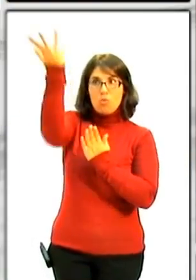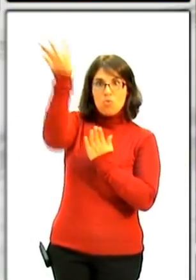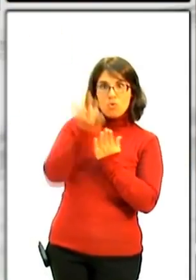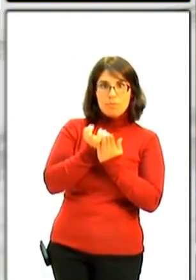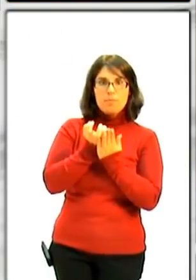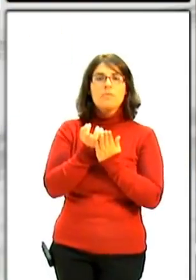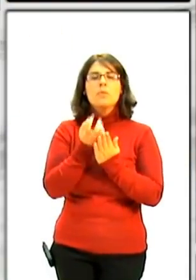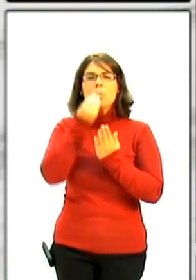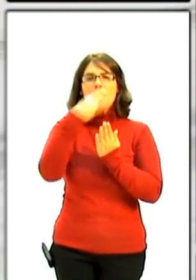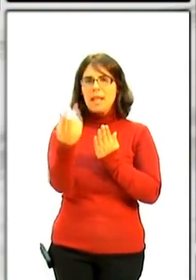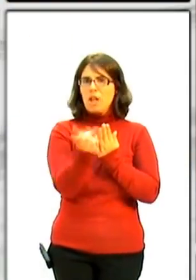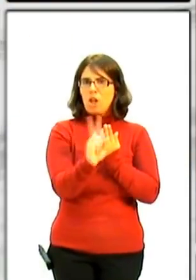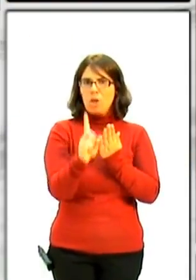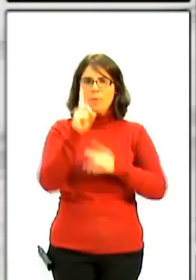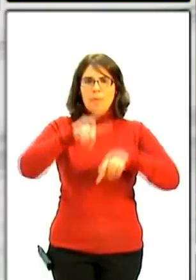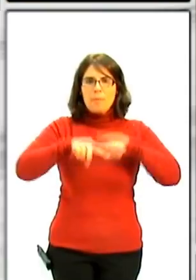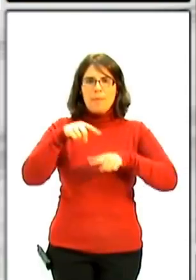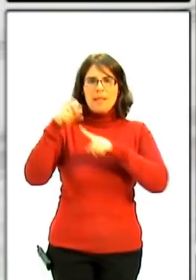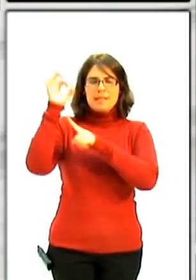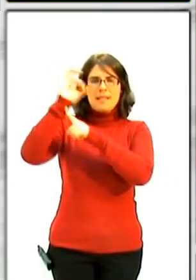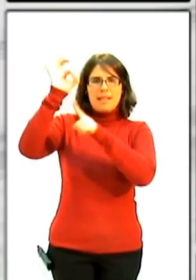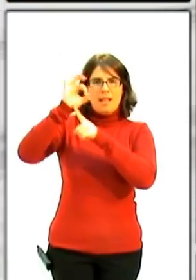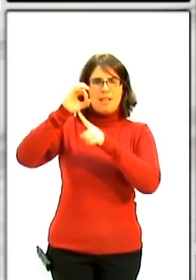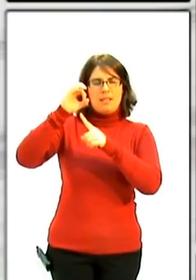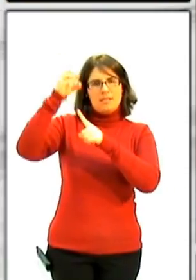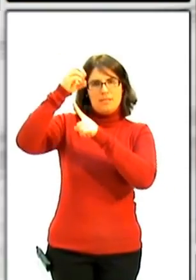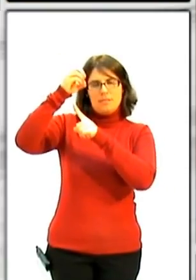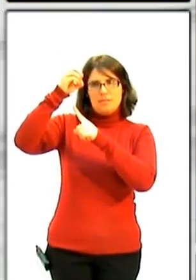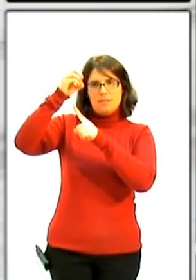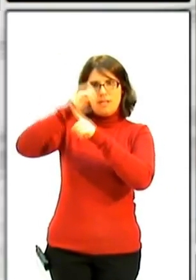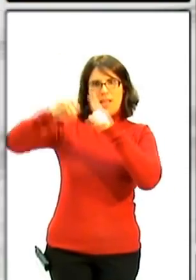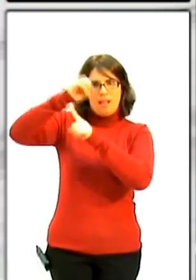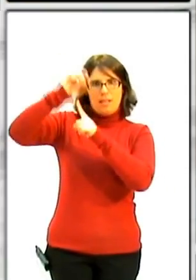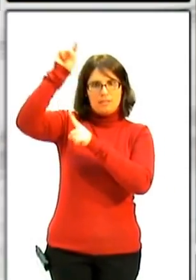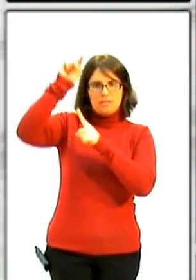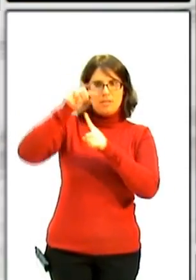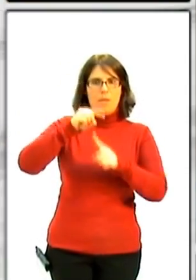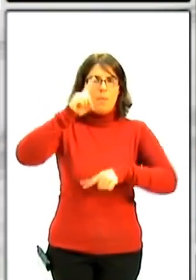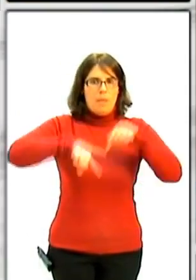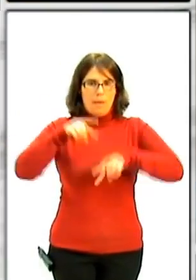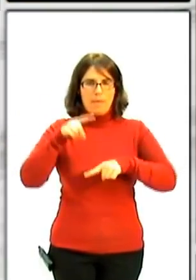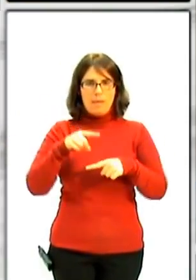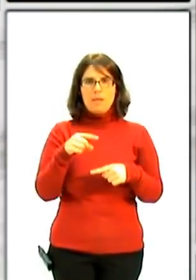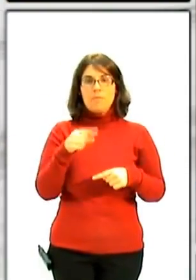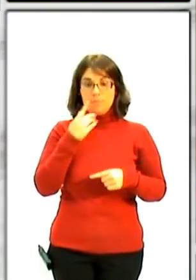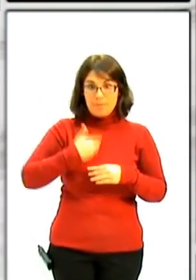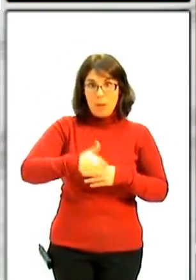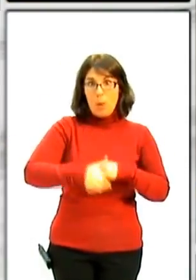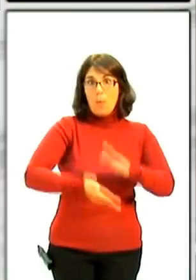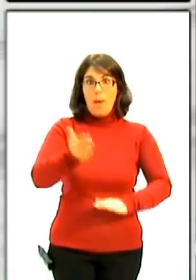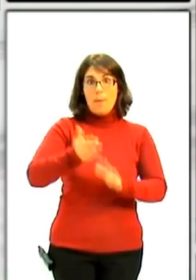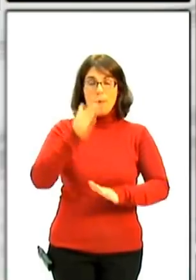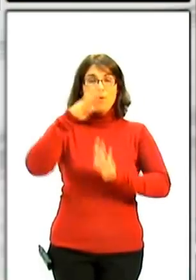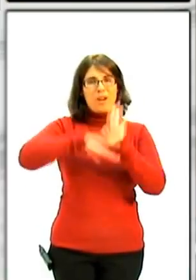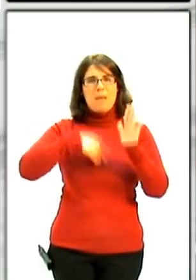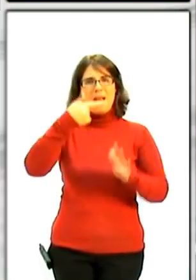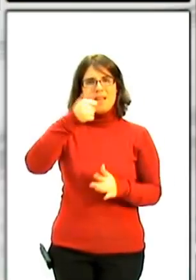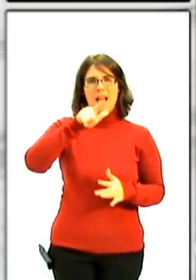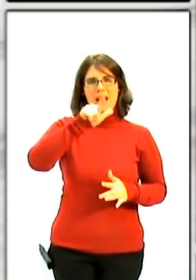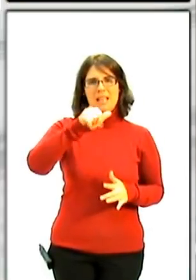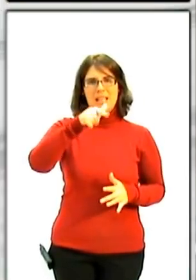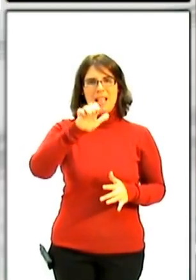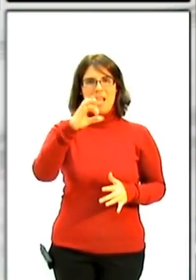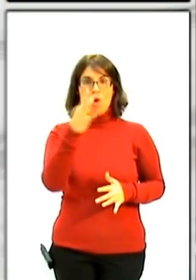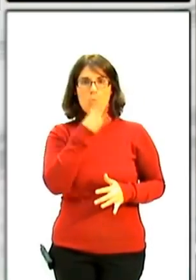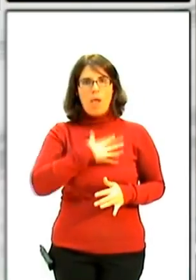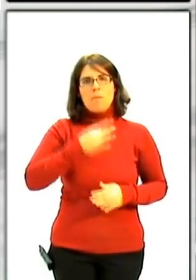satélites, dónde estén en ese momento. Cuando nos lancen ahora Galileo a todos los niveles, pues tendremos una mayor precisión, la cosa mejorará, pero